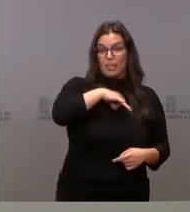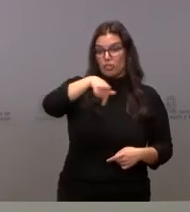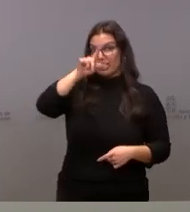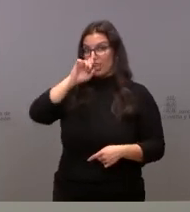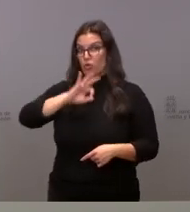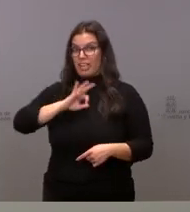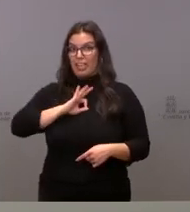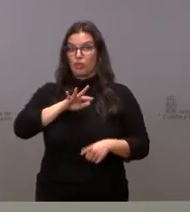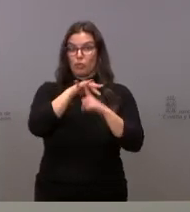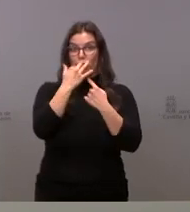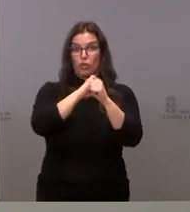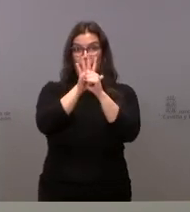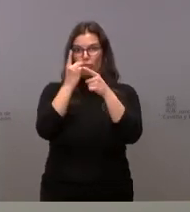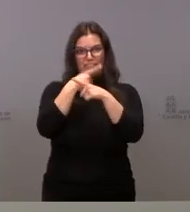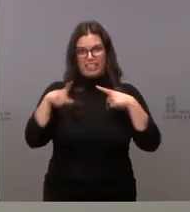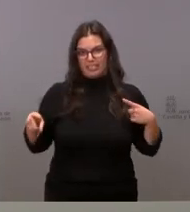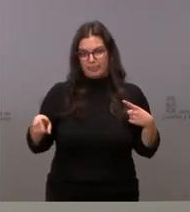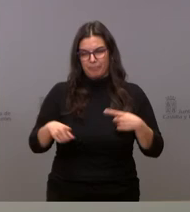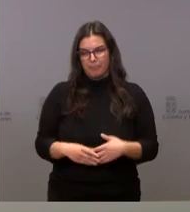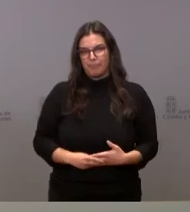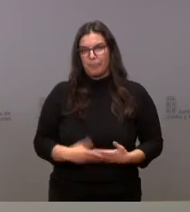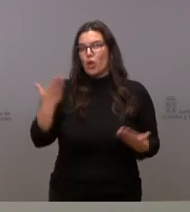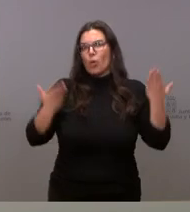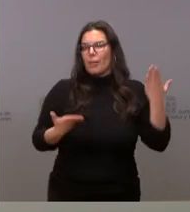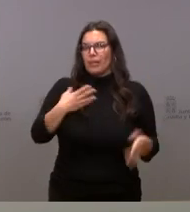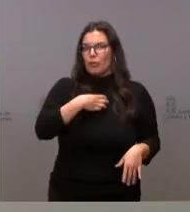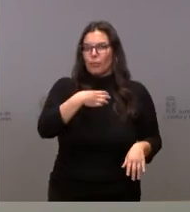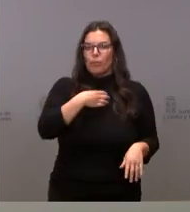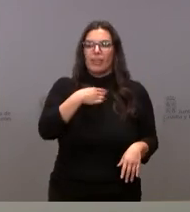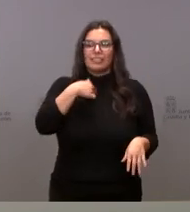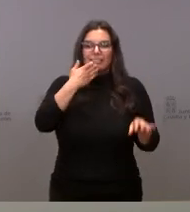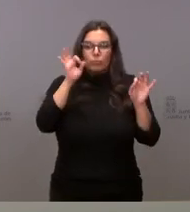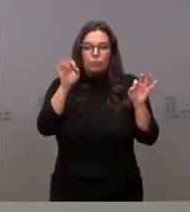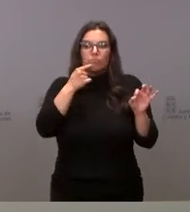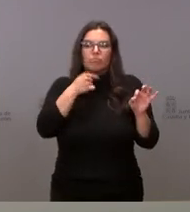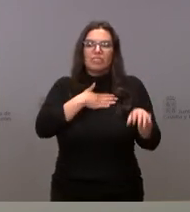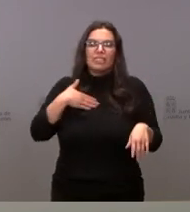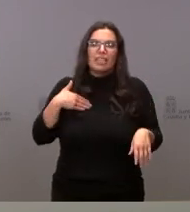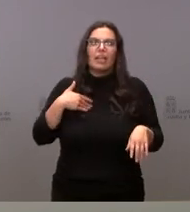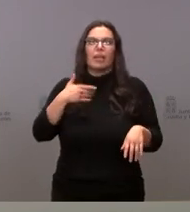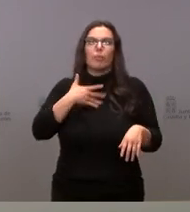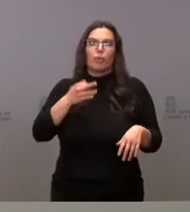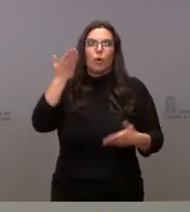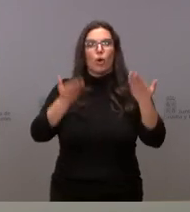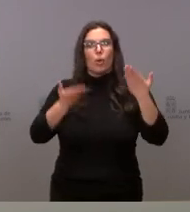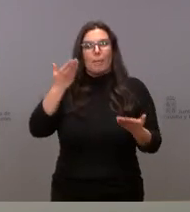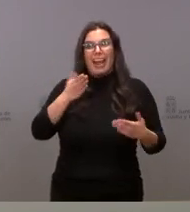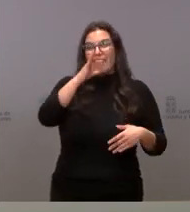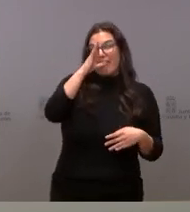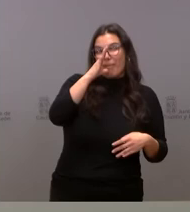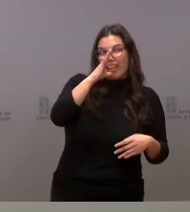de este año no son iguales precisamente si quiere usted las podemos comparar con los principios de febrero que es más o menos